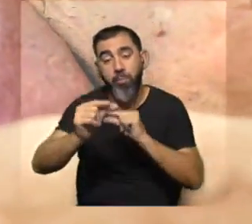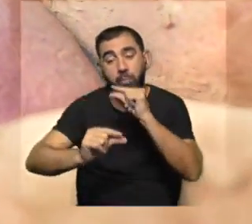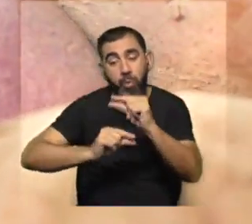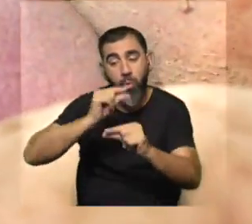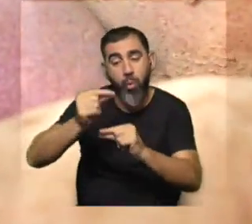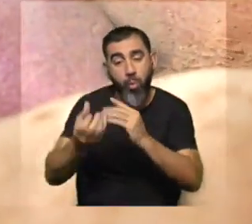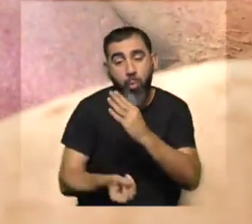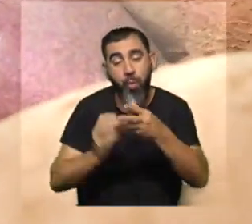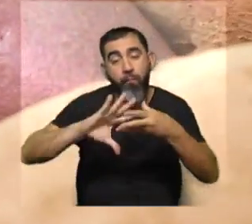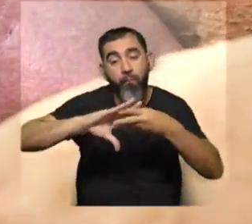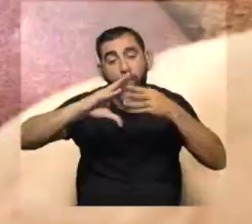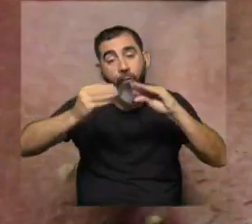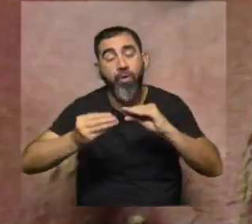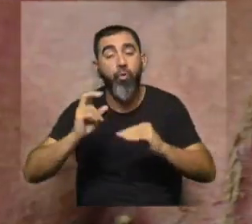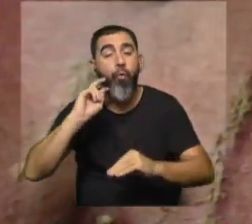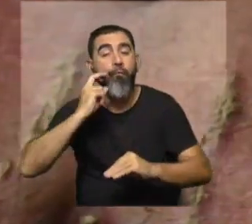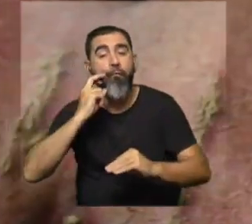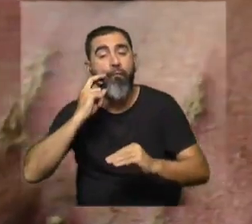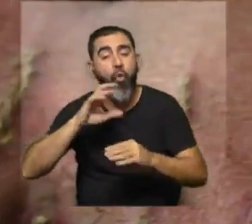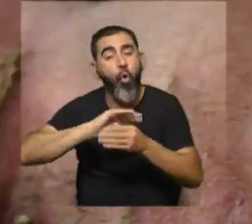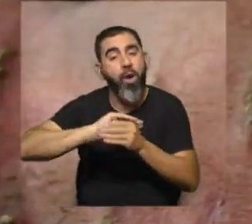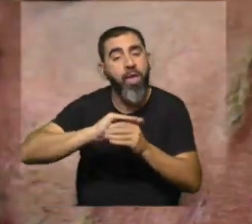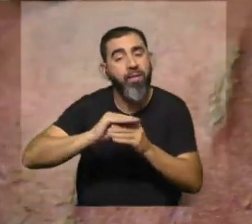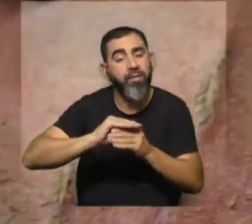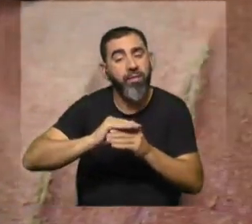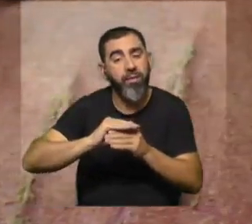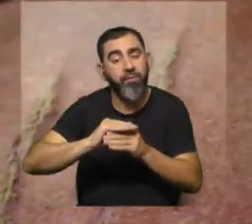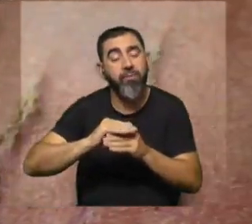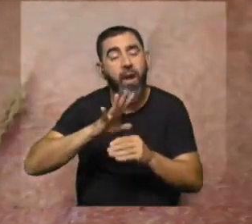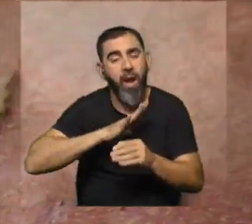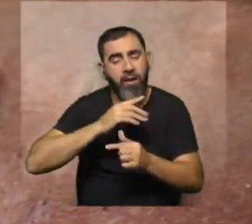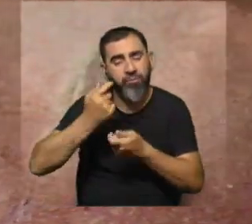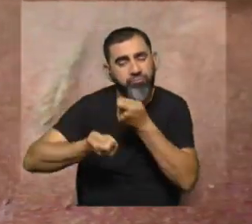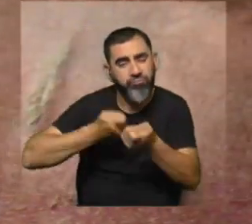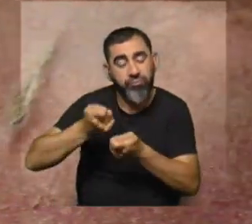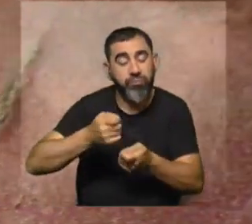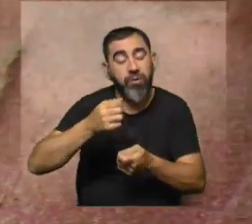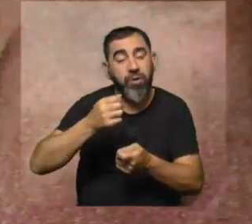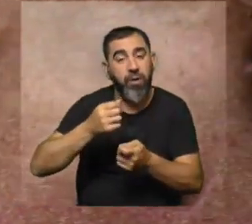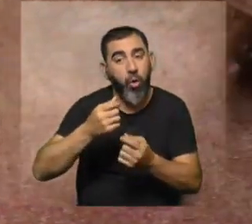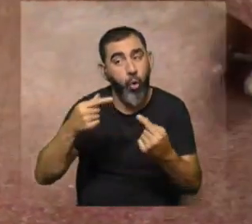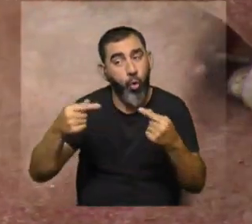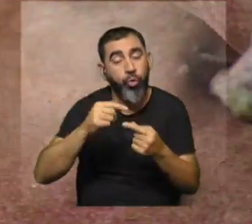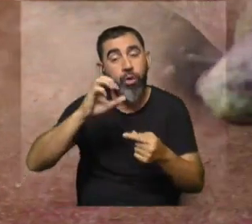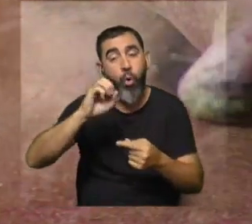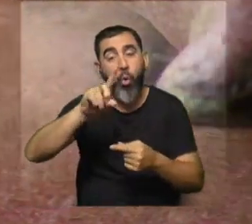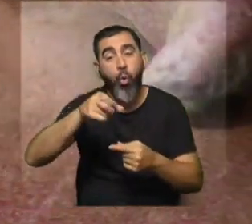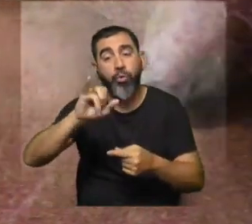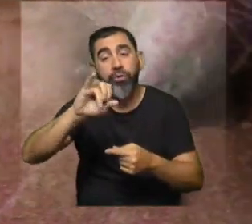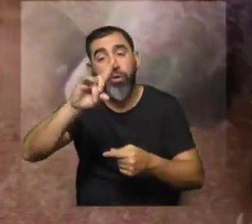crear boniatos de color violeta en la pulpa, que tienen antocianos, que son antioxidantes muy importantes,